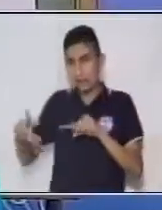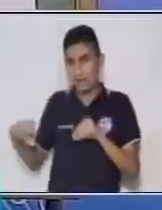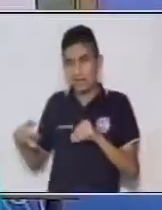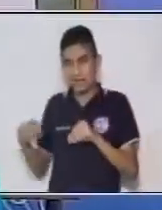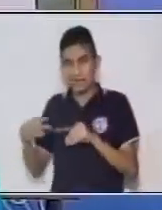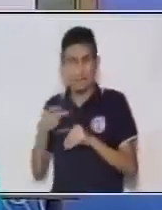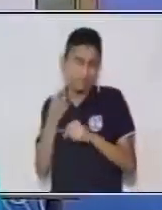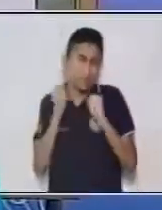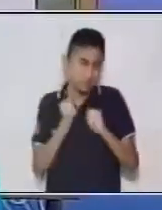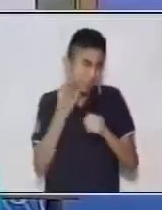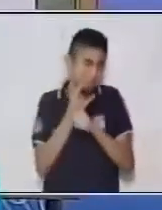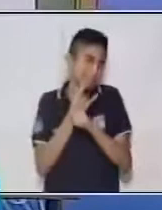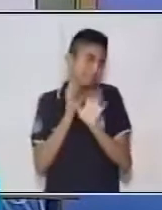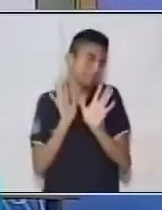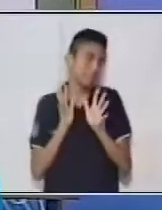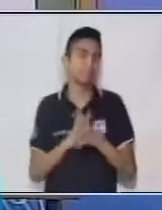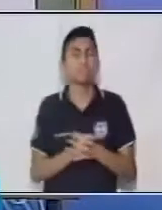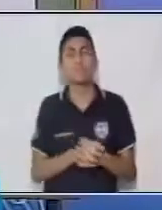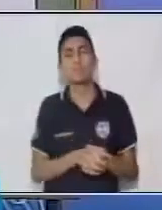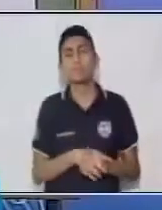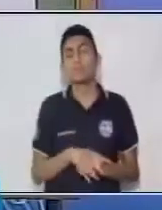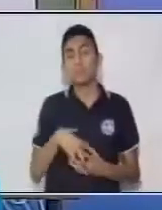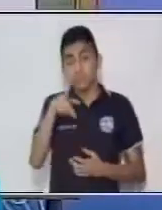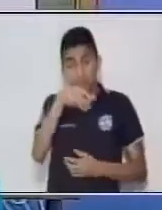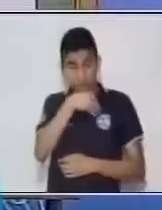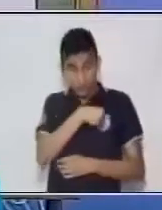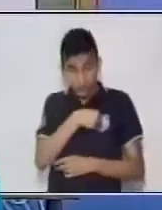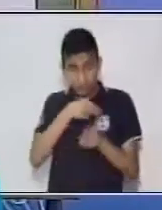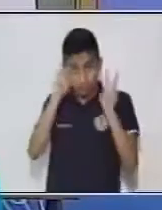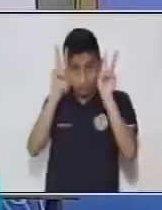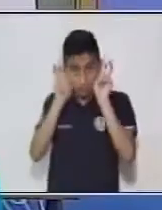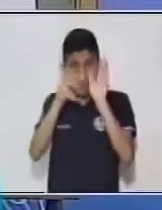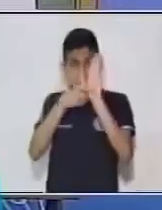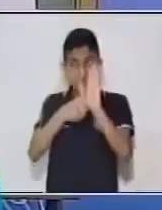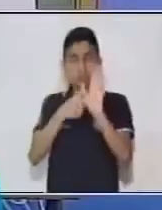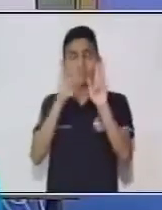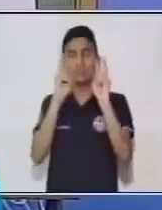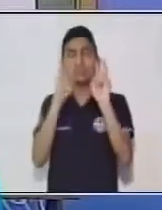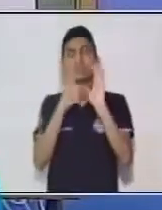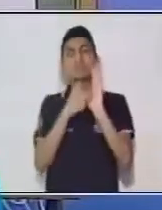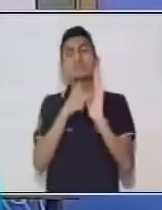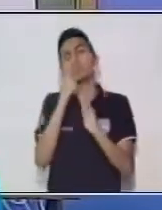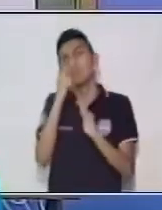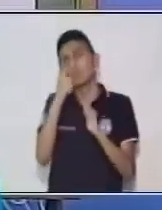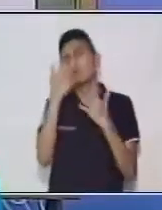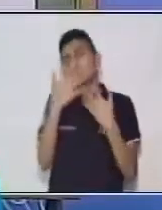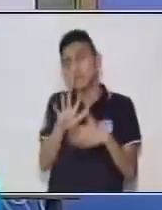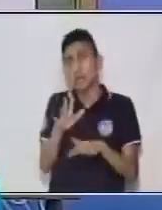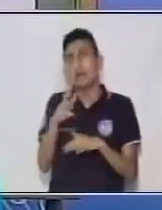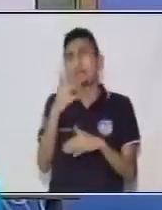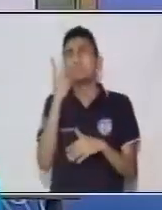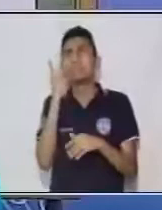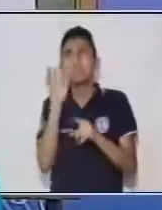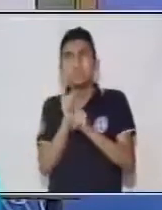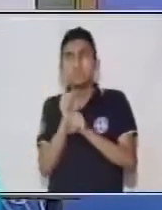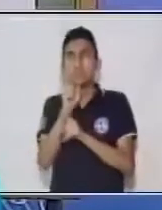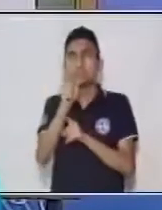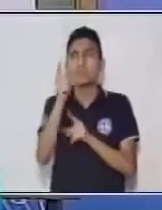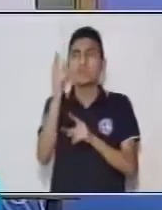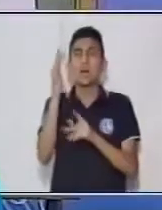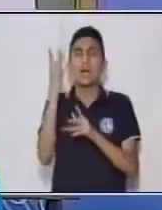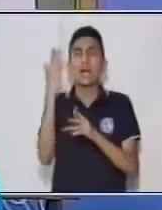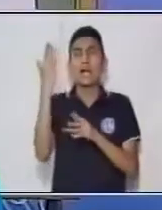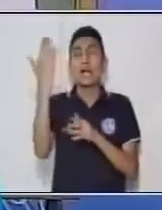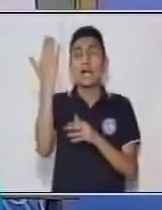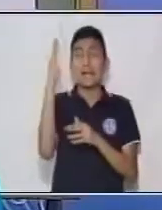Entonces, si hablamos de simetría axial, vemos que nosotros nos estamos a lo mejor viendo en un espejo,